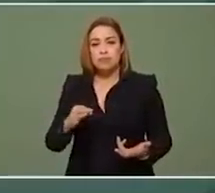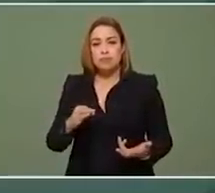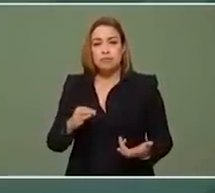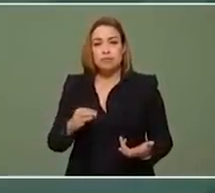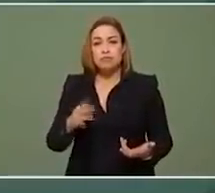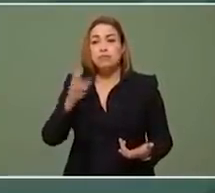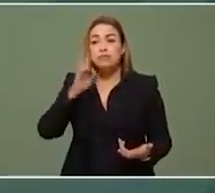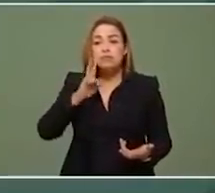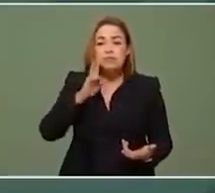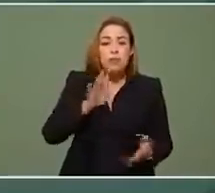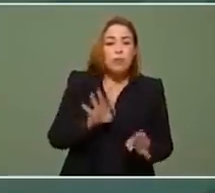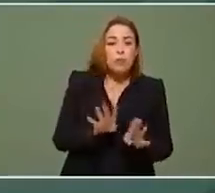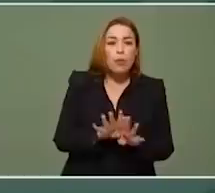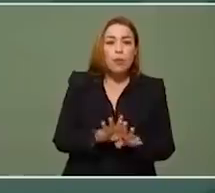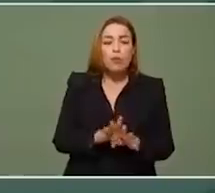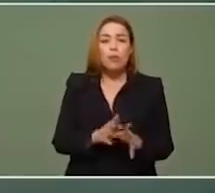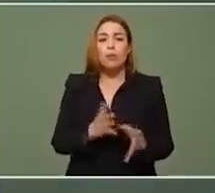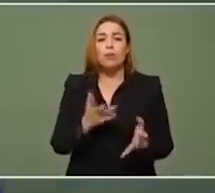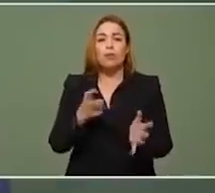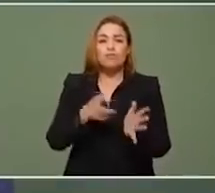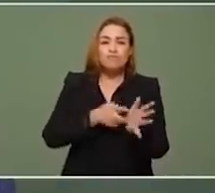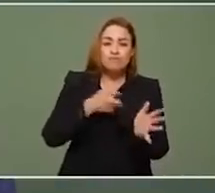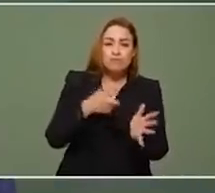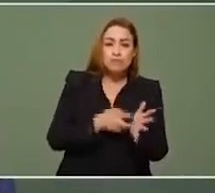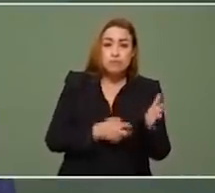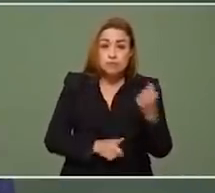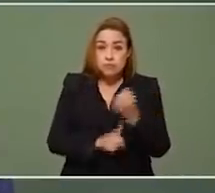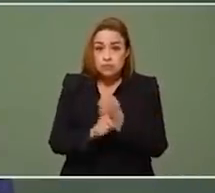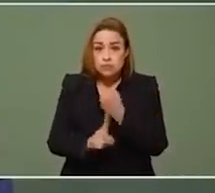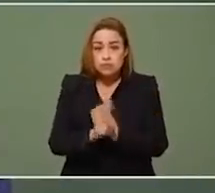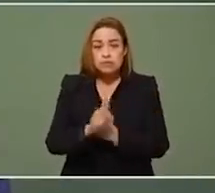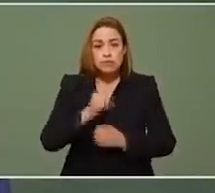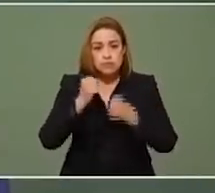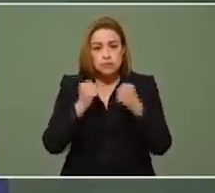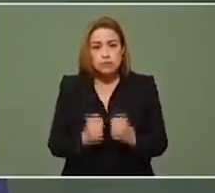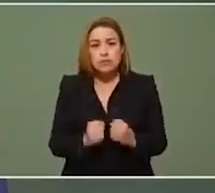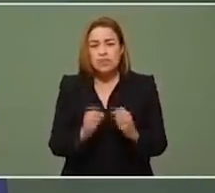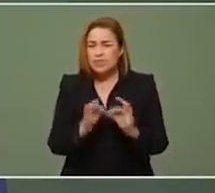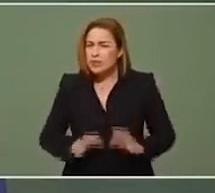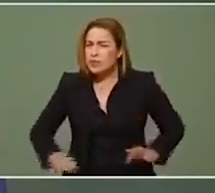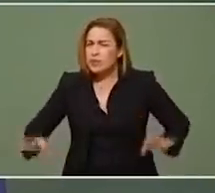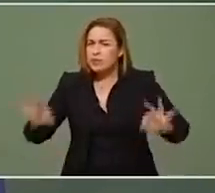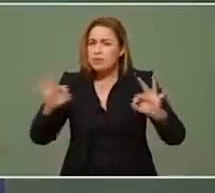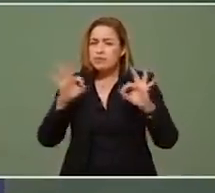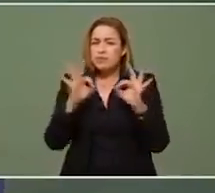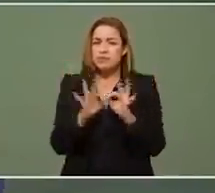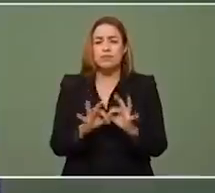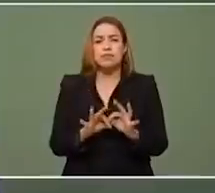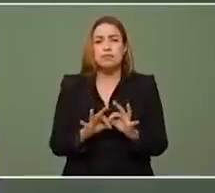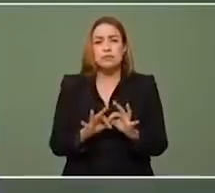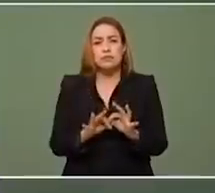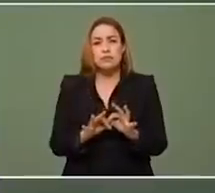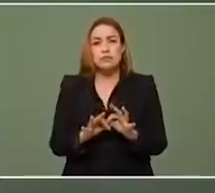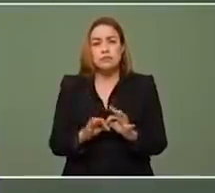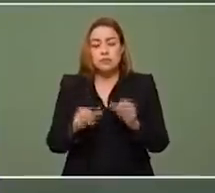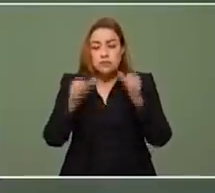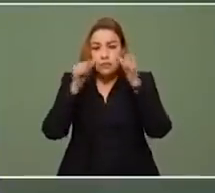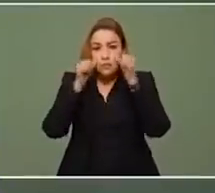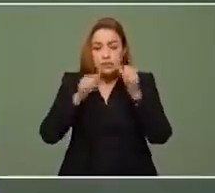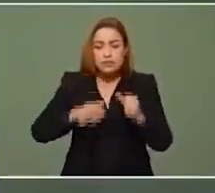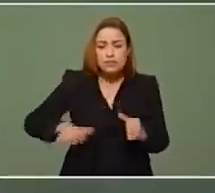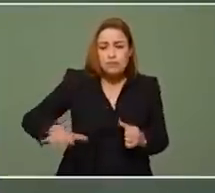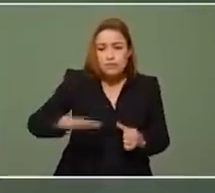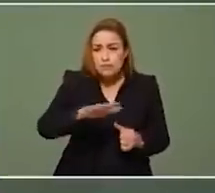es muy importante fundamental atender las causas